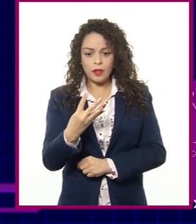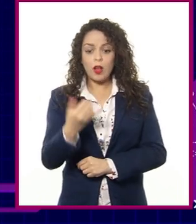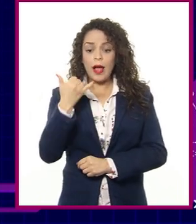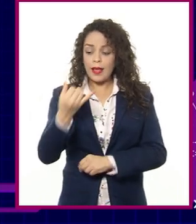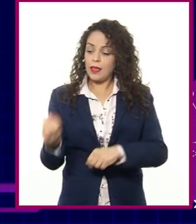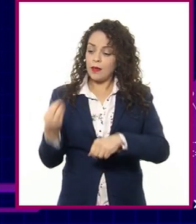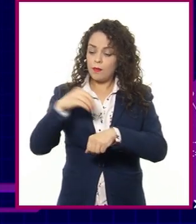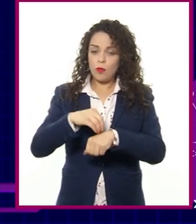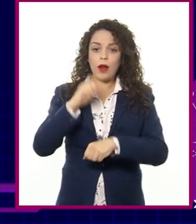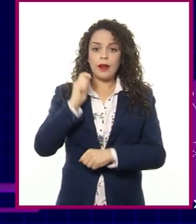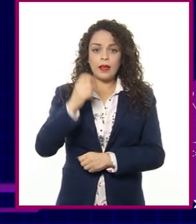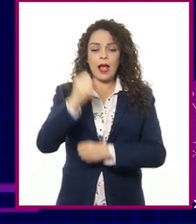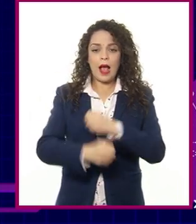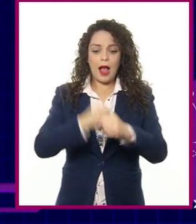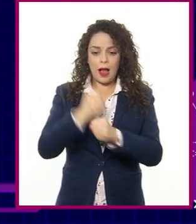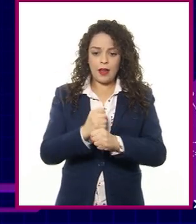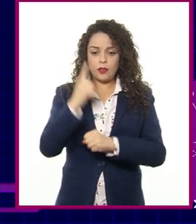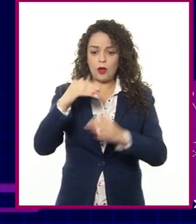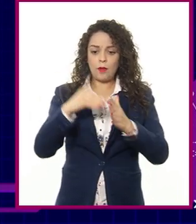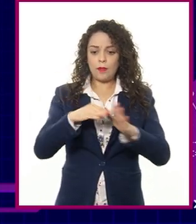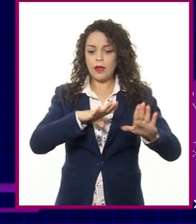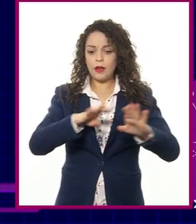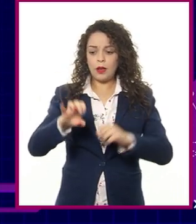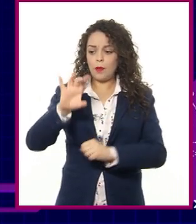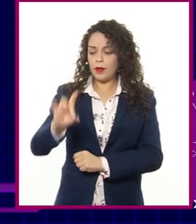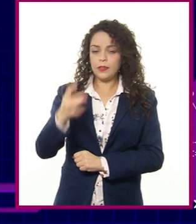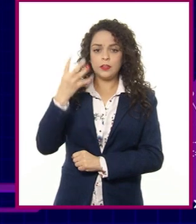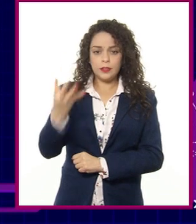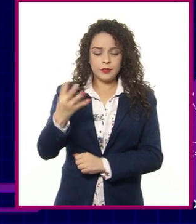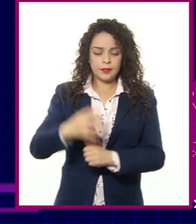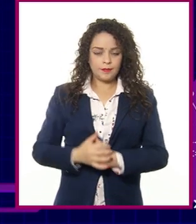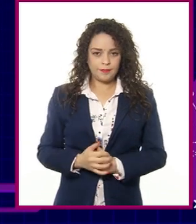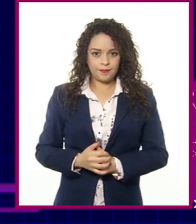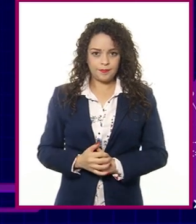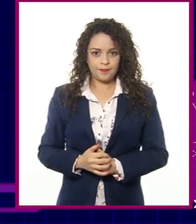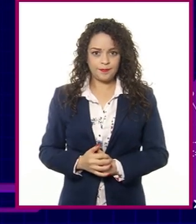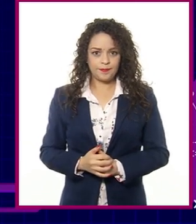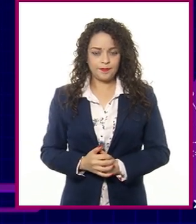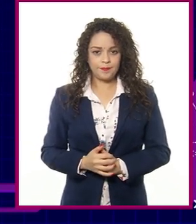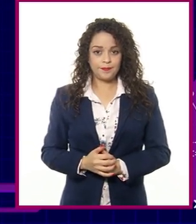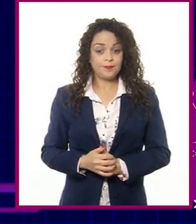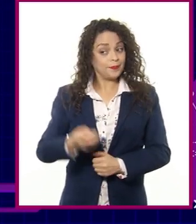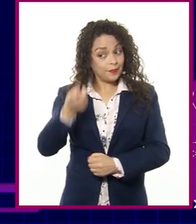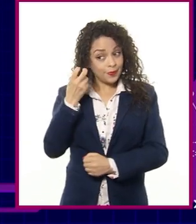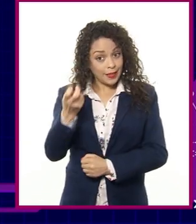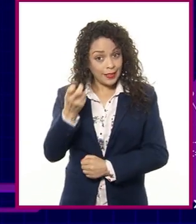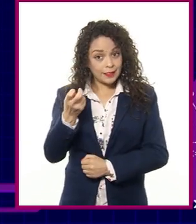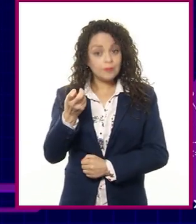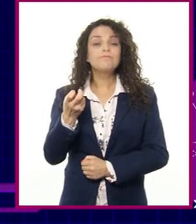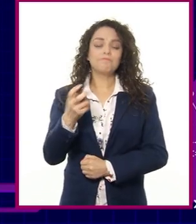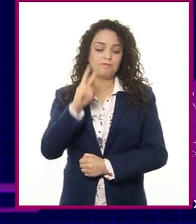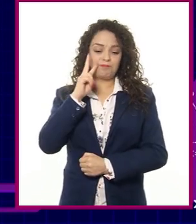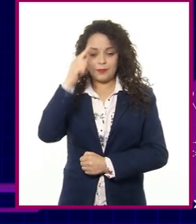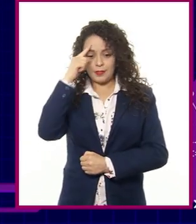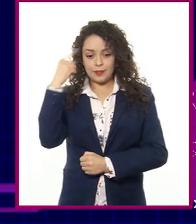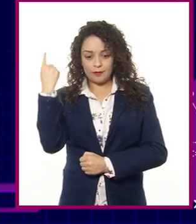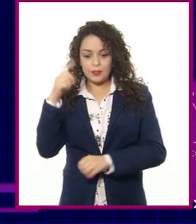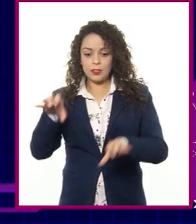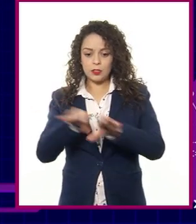se celebró la Segunda Copa Mundial, que es 1934. Así, la expresión algebraica